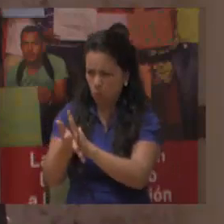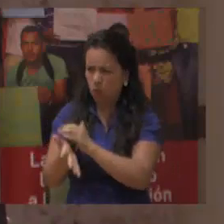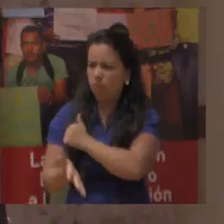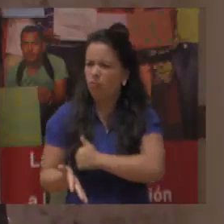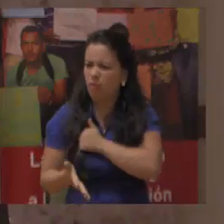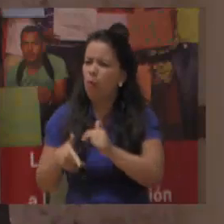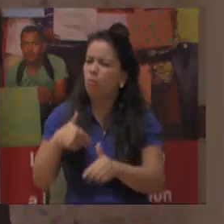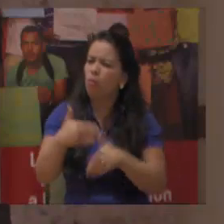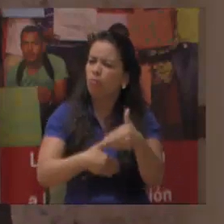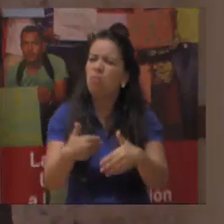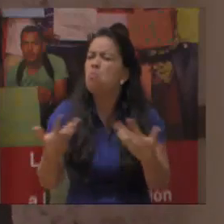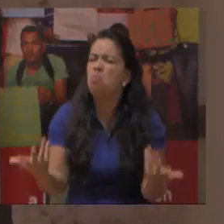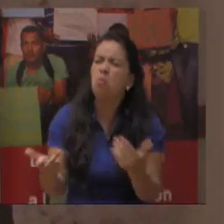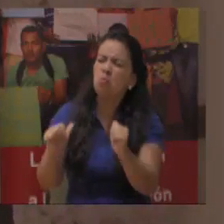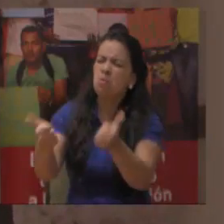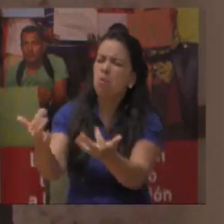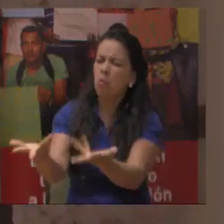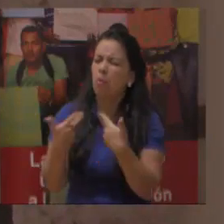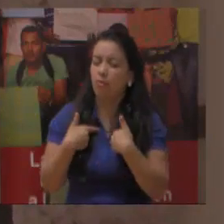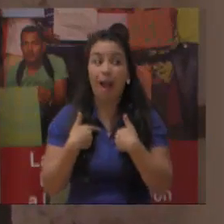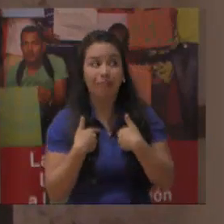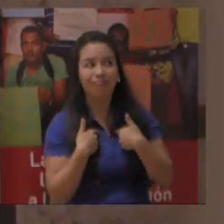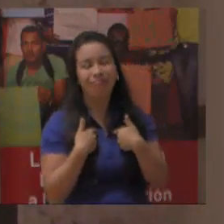sido ese proceso? Buenos días.